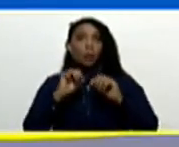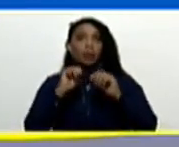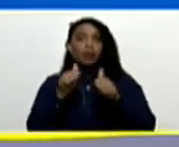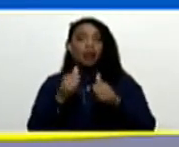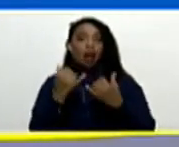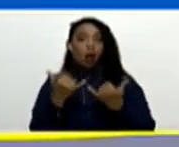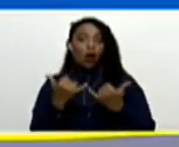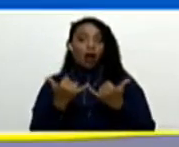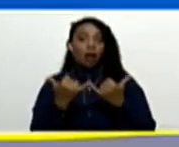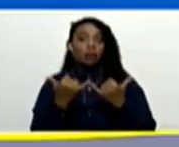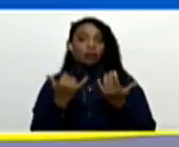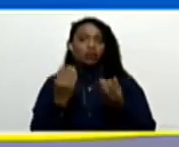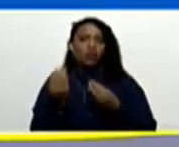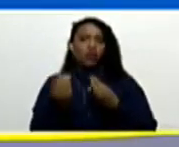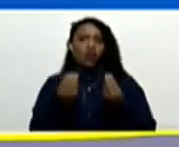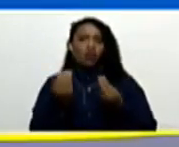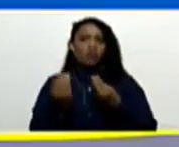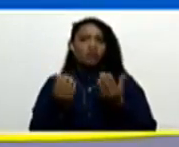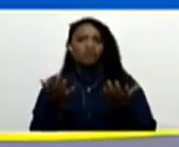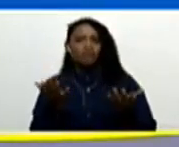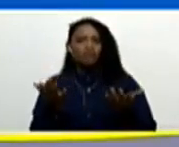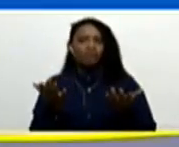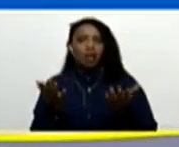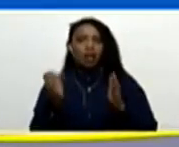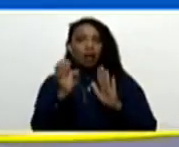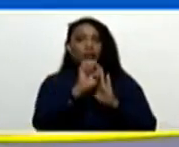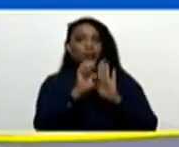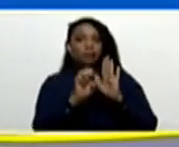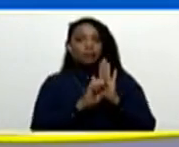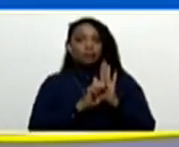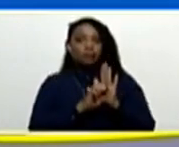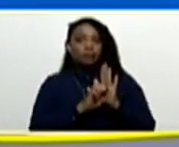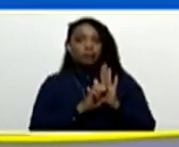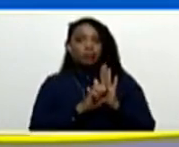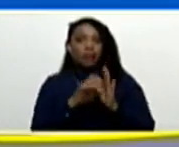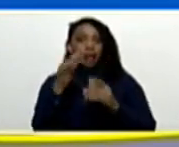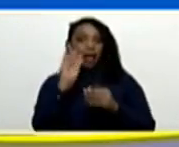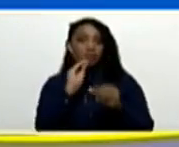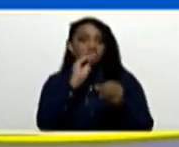comunismo, que la etapa del desarrollo de la sociedad